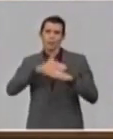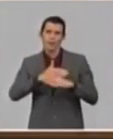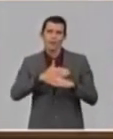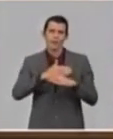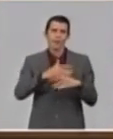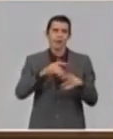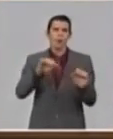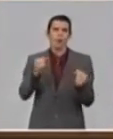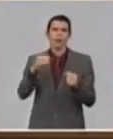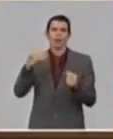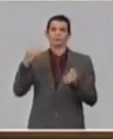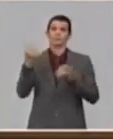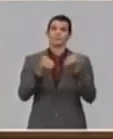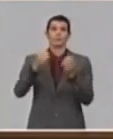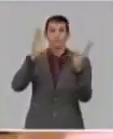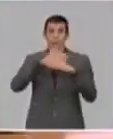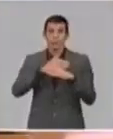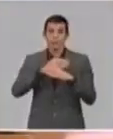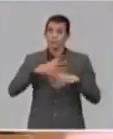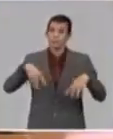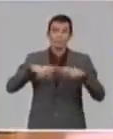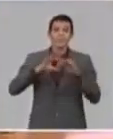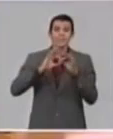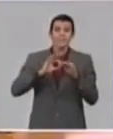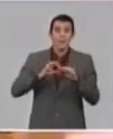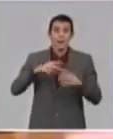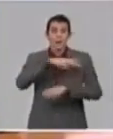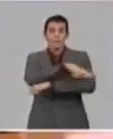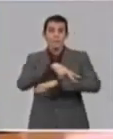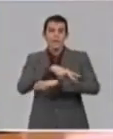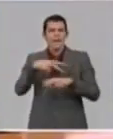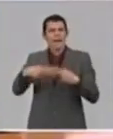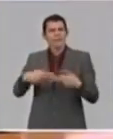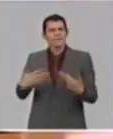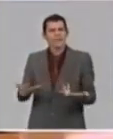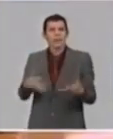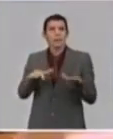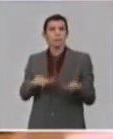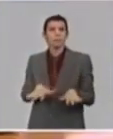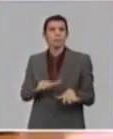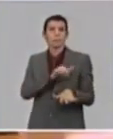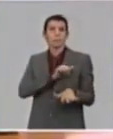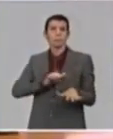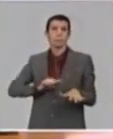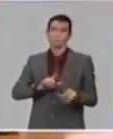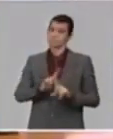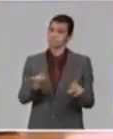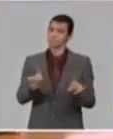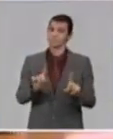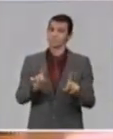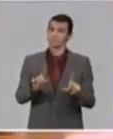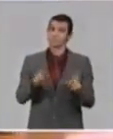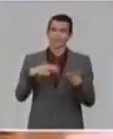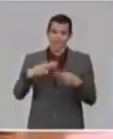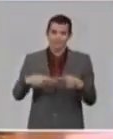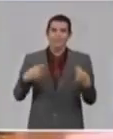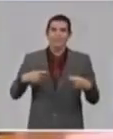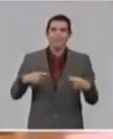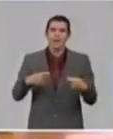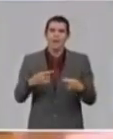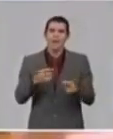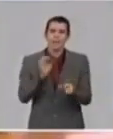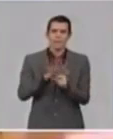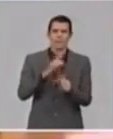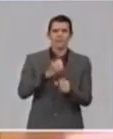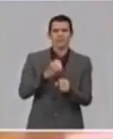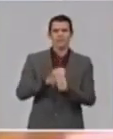requieren de un ingreso. Y también, por supuesto, los jóvenes, el CDR, la federación,